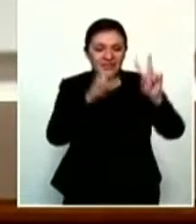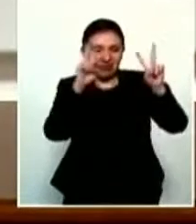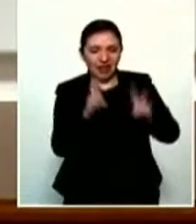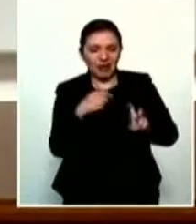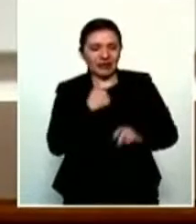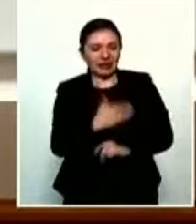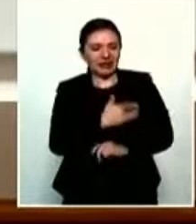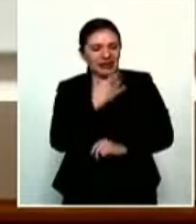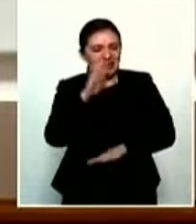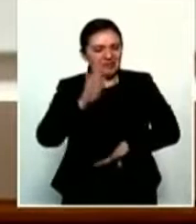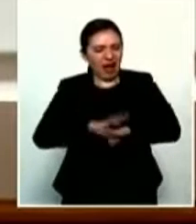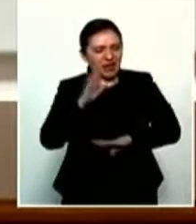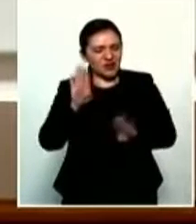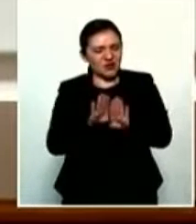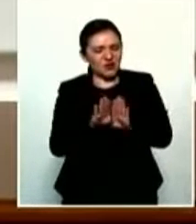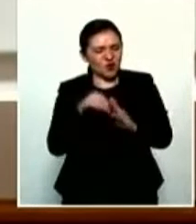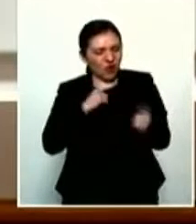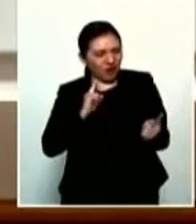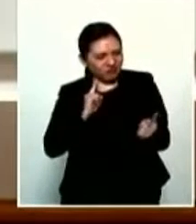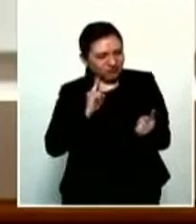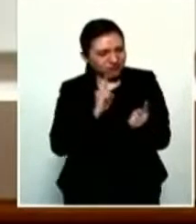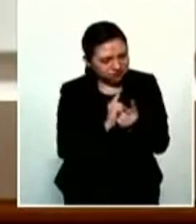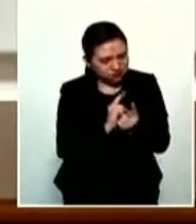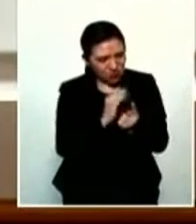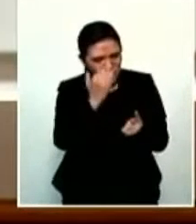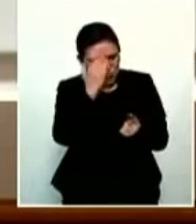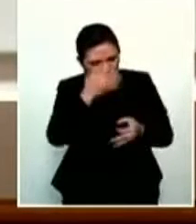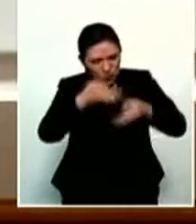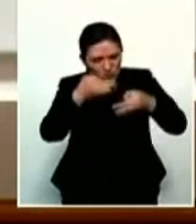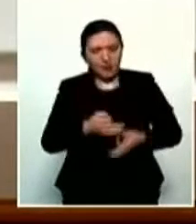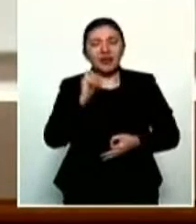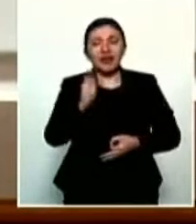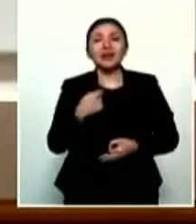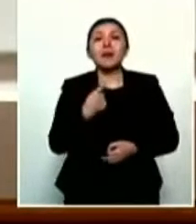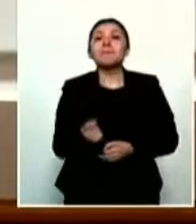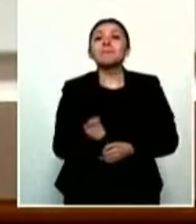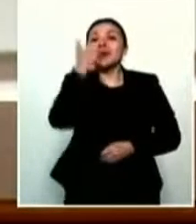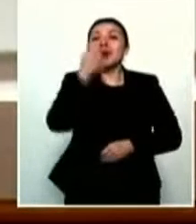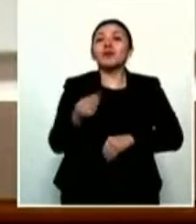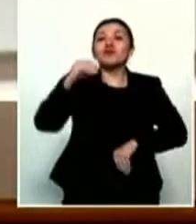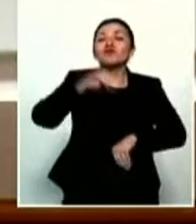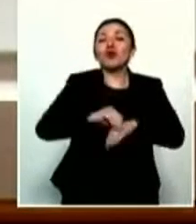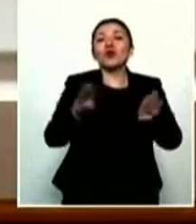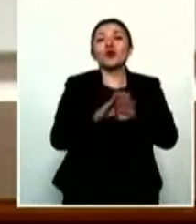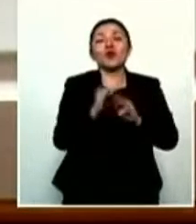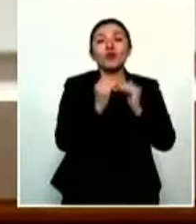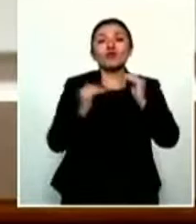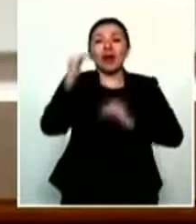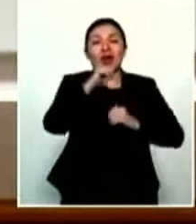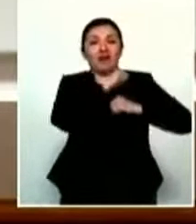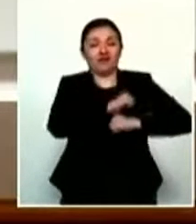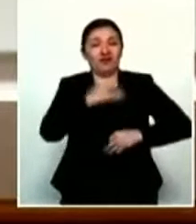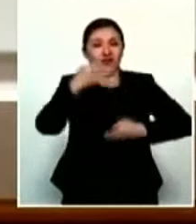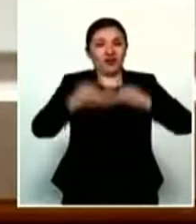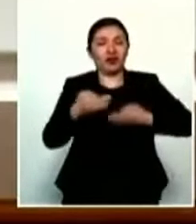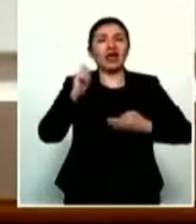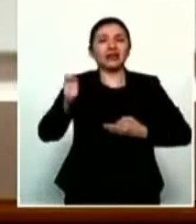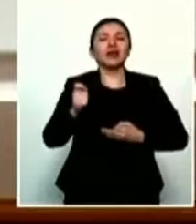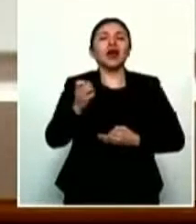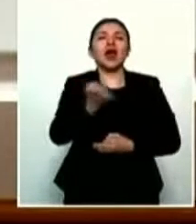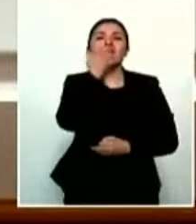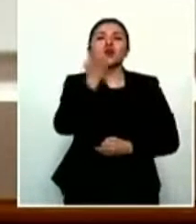más cercano y que fue mi bautizo como ministro, que es el de la guardería